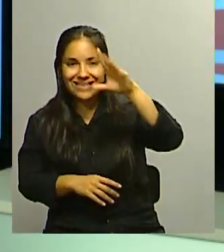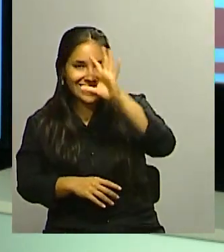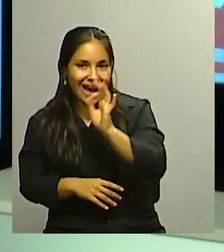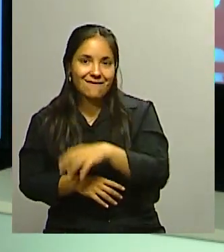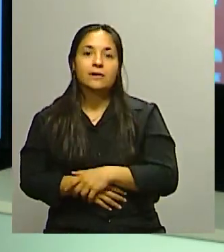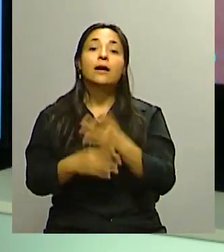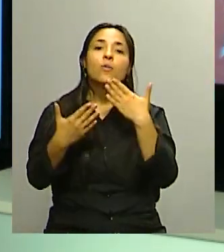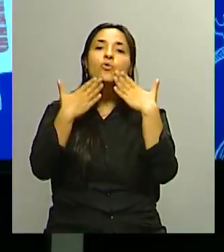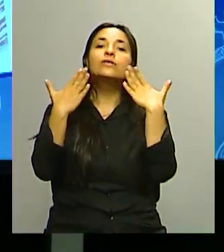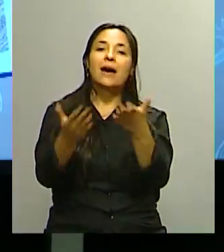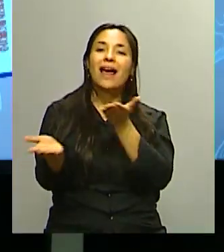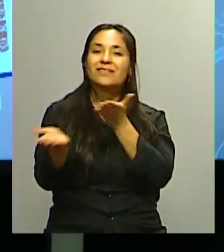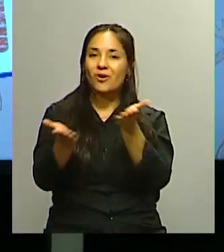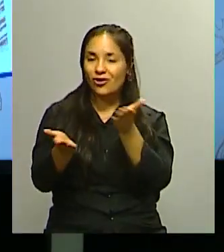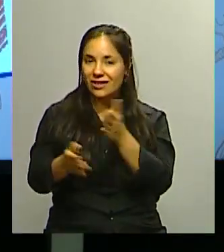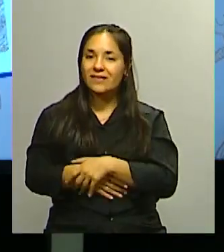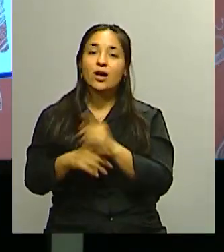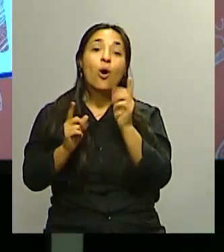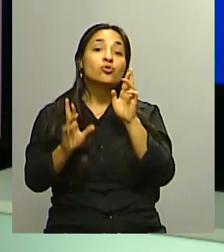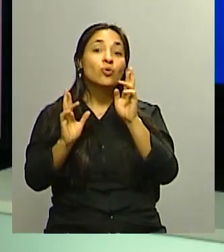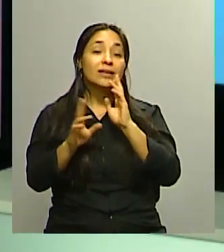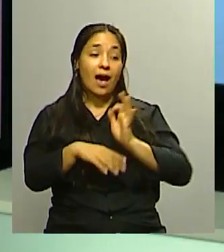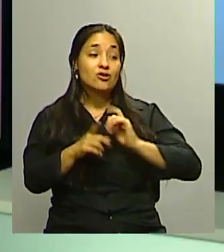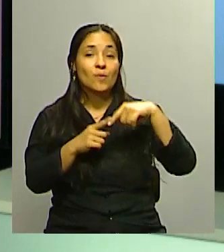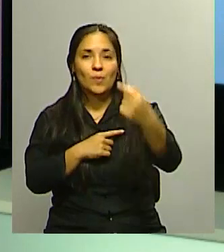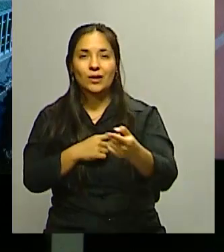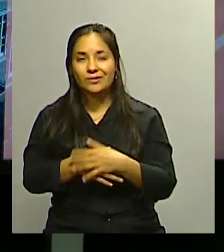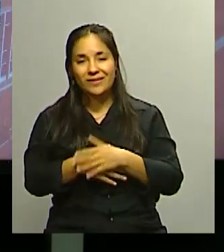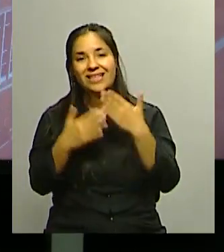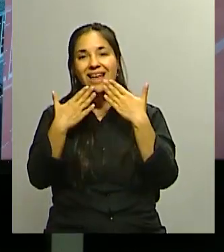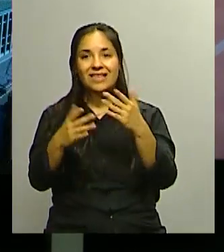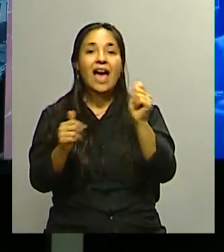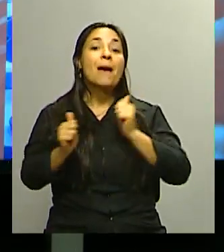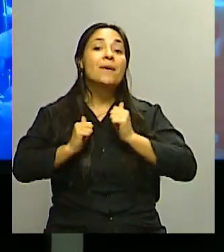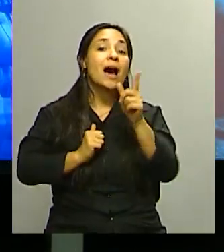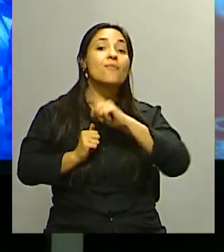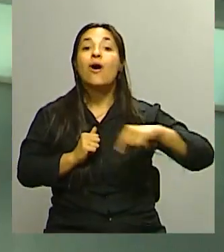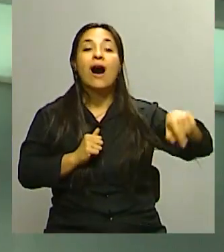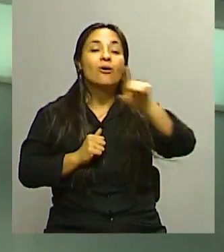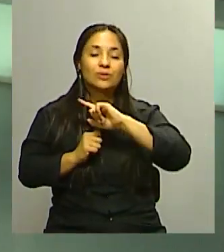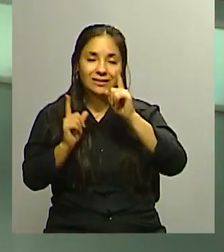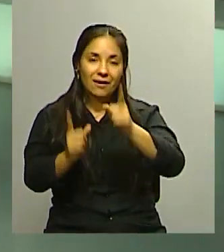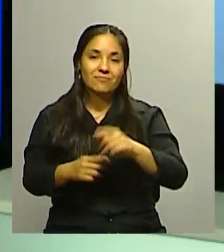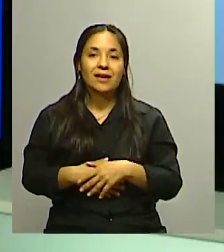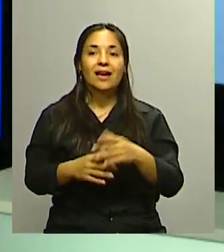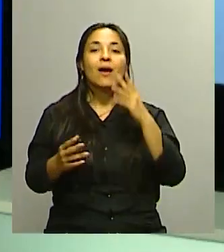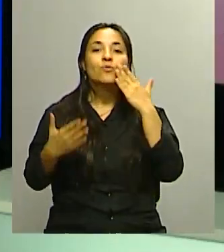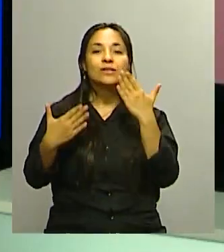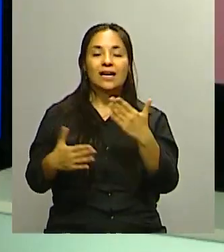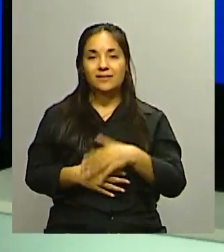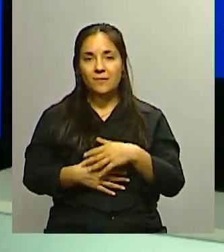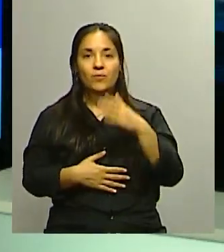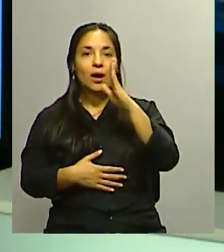están dando y, bueno, éxitos para el año que viene. Gracias, Claudia. Los esperamos a todos. Muchas gracias por la invitación. Muchas gracias a vos. Así pasaba